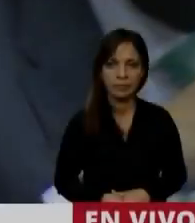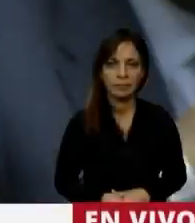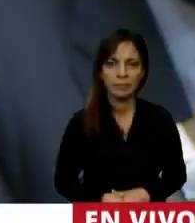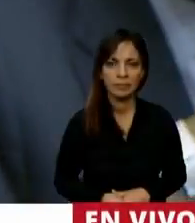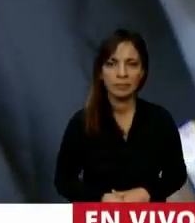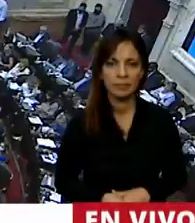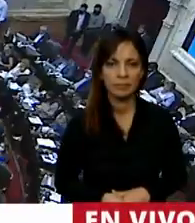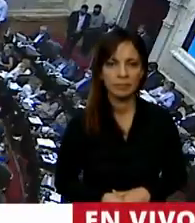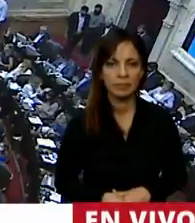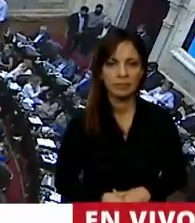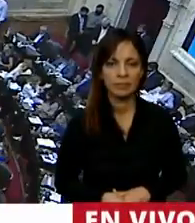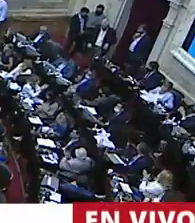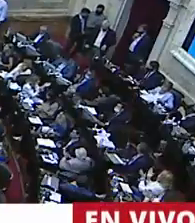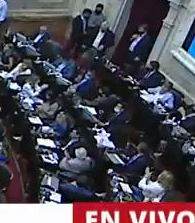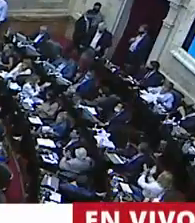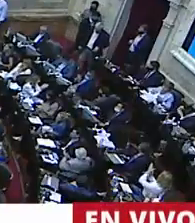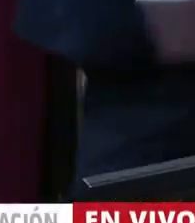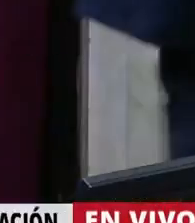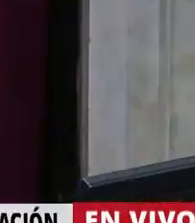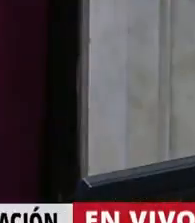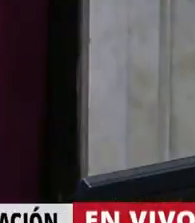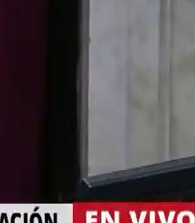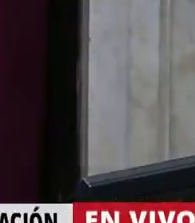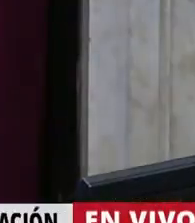En el uso de la palabra, la diputada